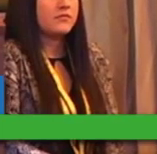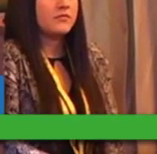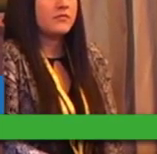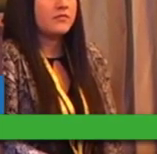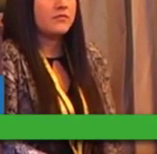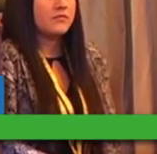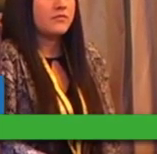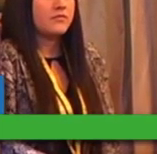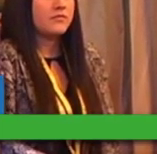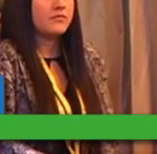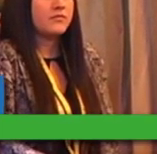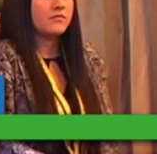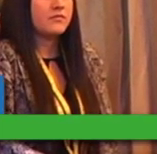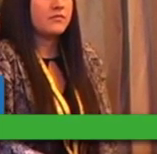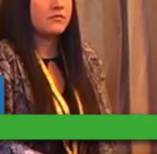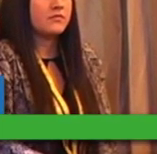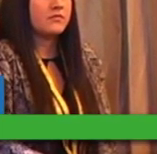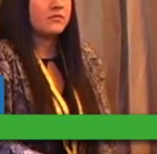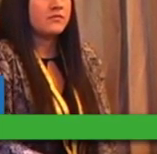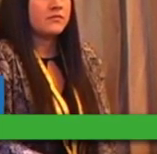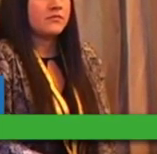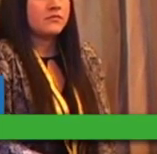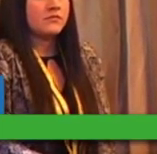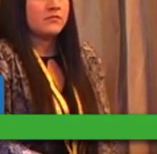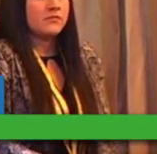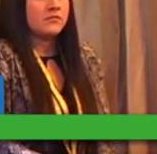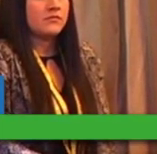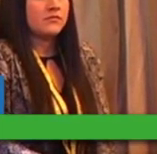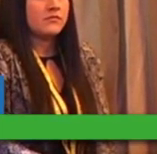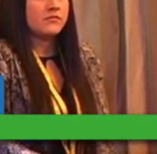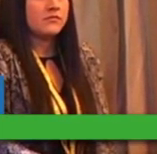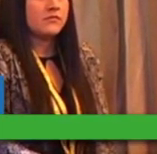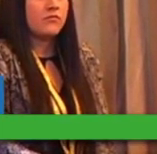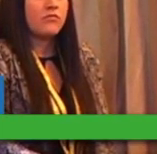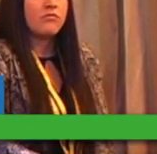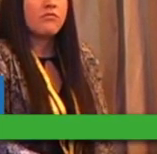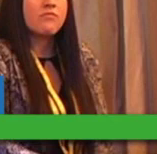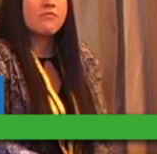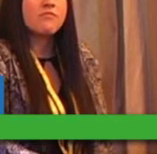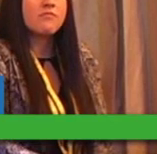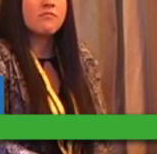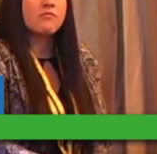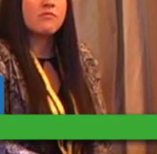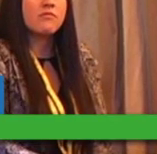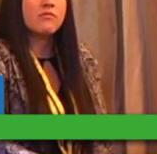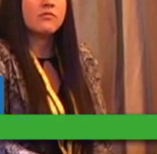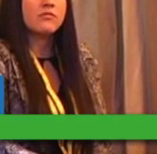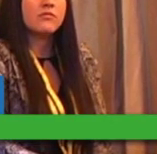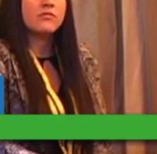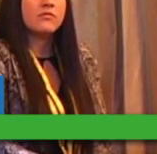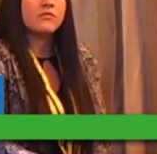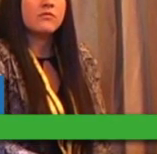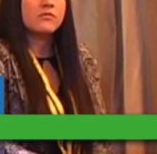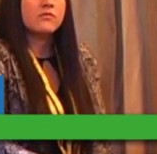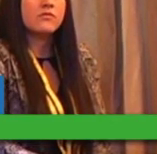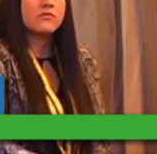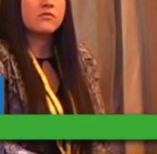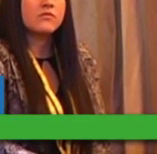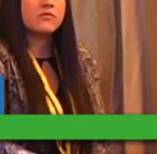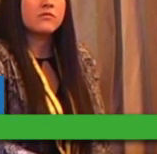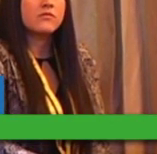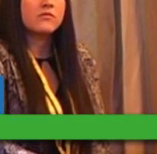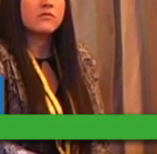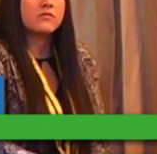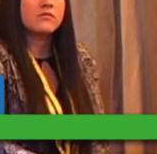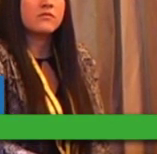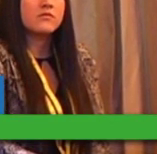en representación del jefe del Comando Conjunto de las Fuerzas Armadas, general de brigada Carlos Humberto Castañeda, en representación del comandante